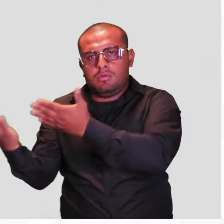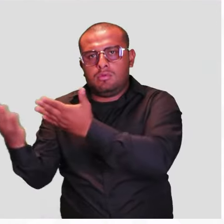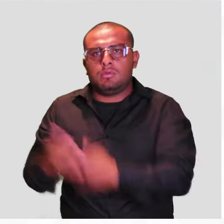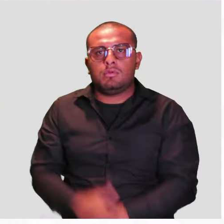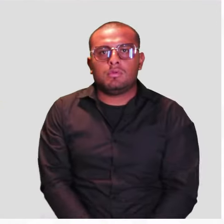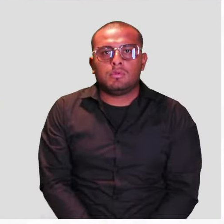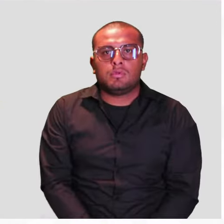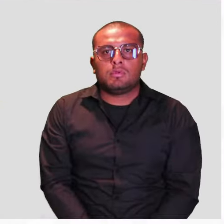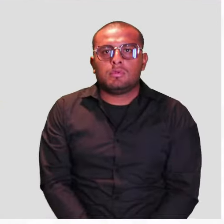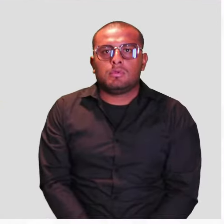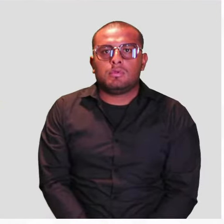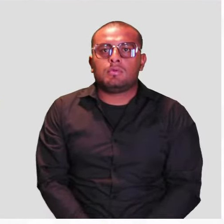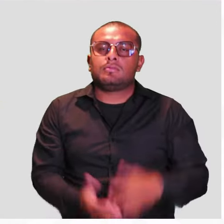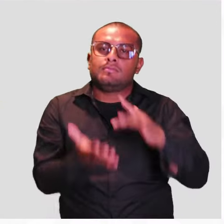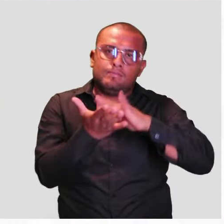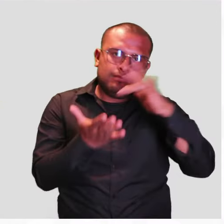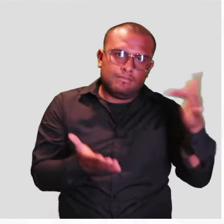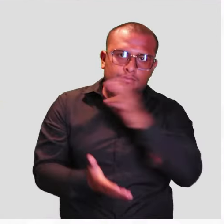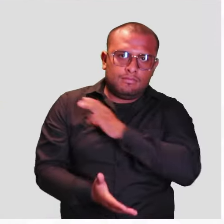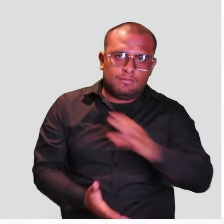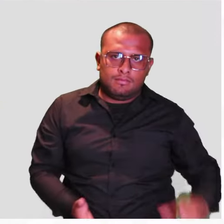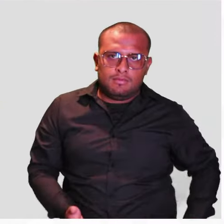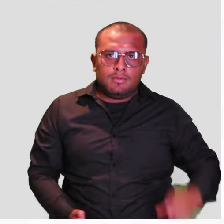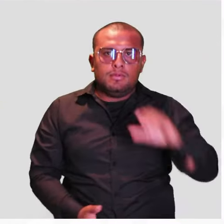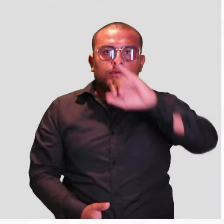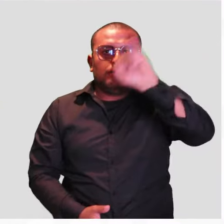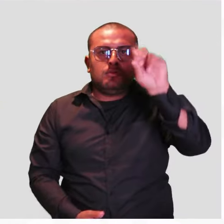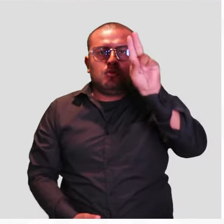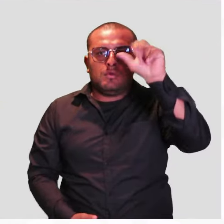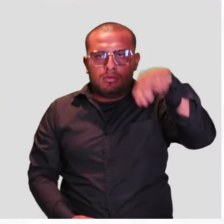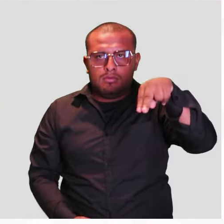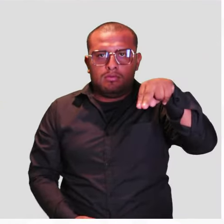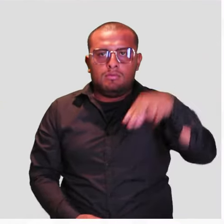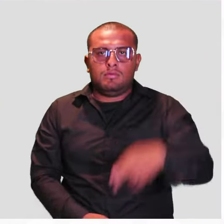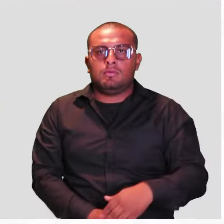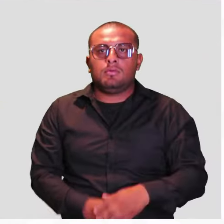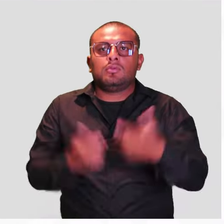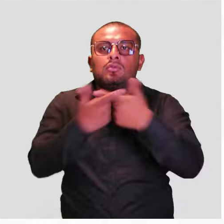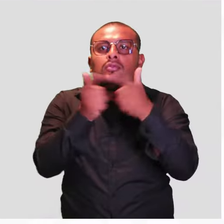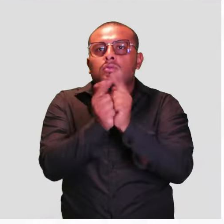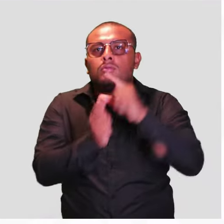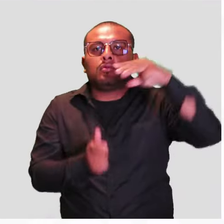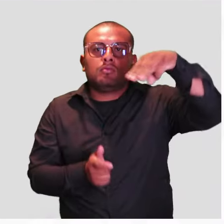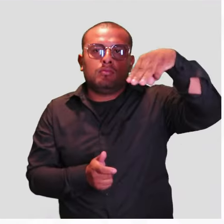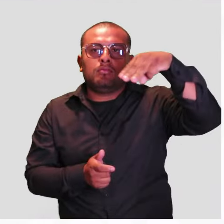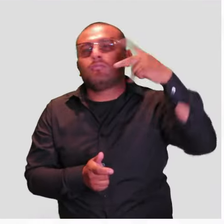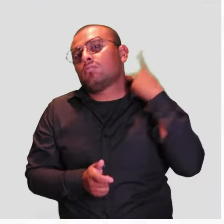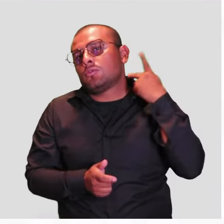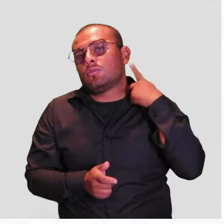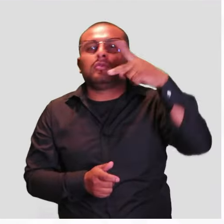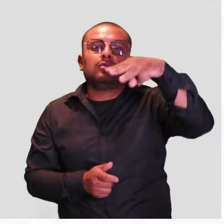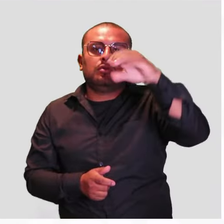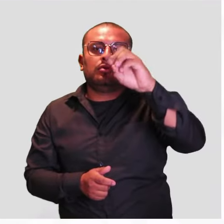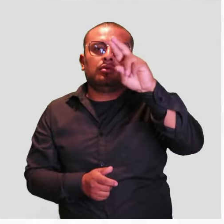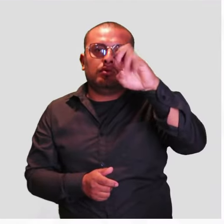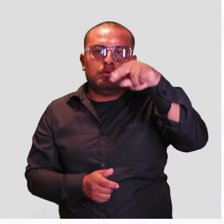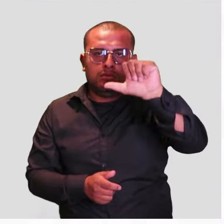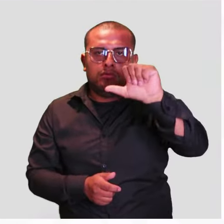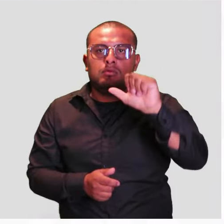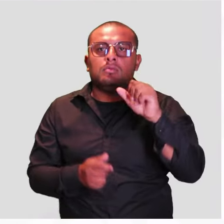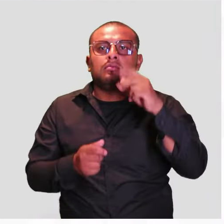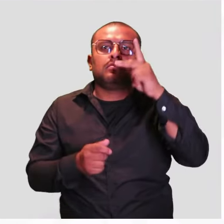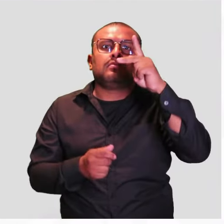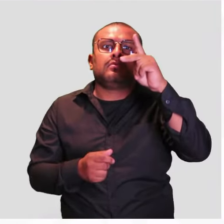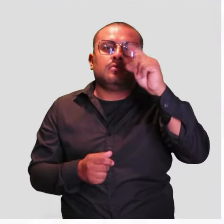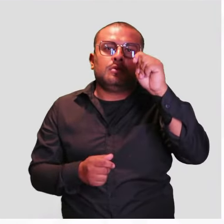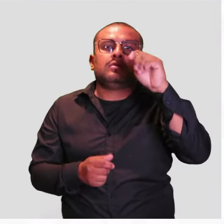Gracias, candidato Juan Alvarado Navarrete, de Morena, PT y Partido Verde. A continuación, cedemos el uso de la voz a